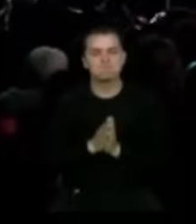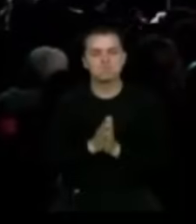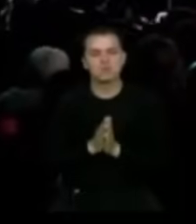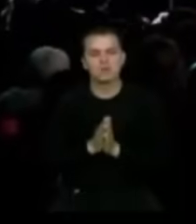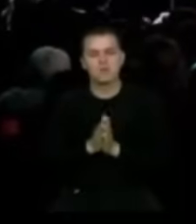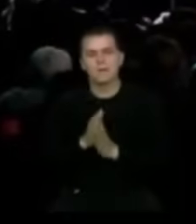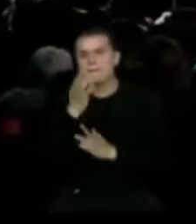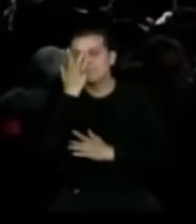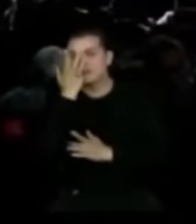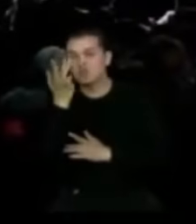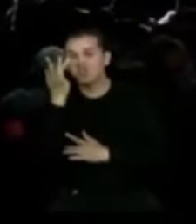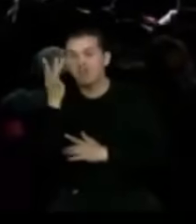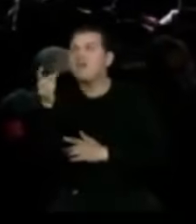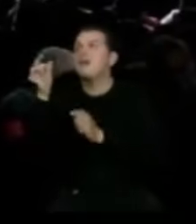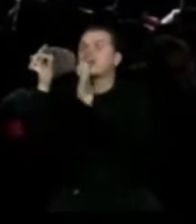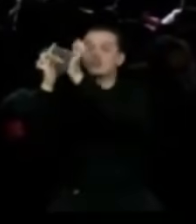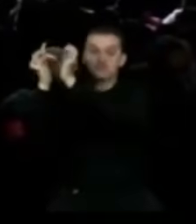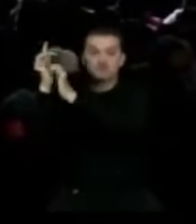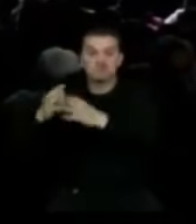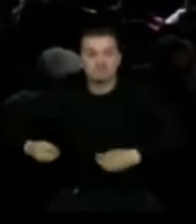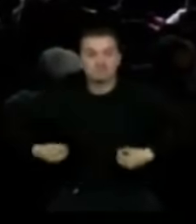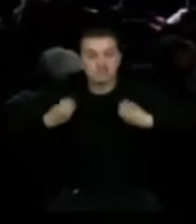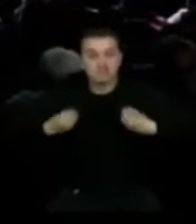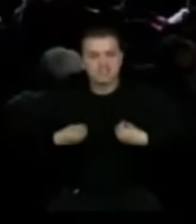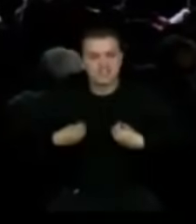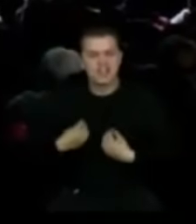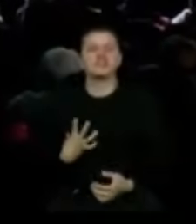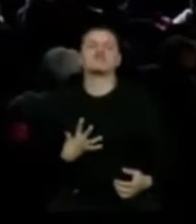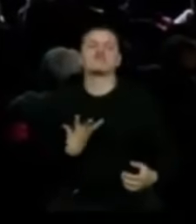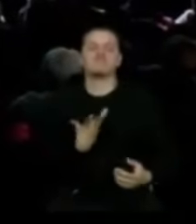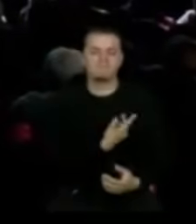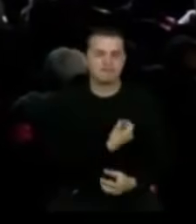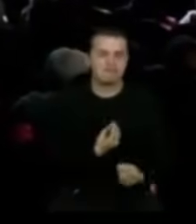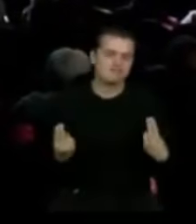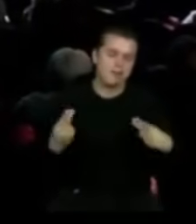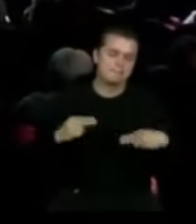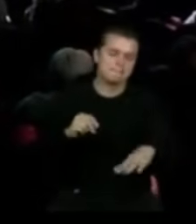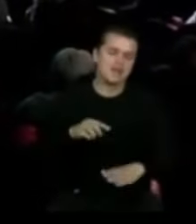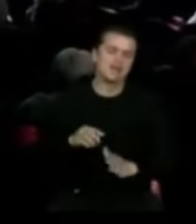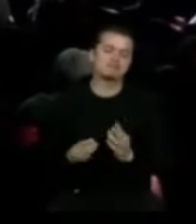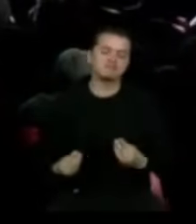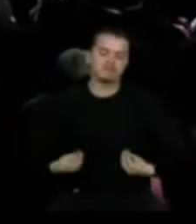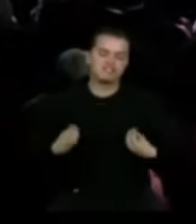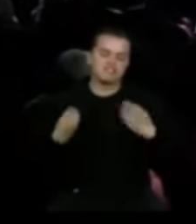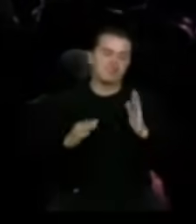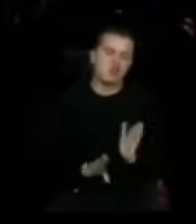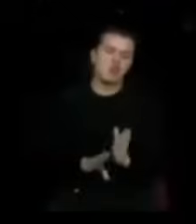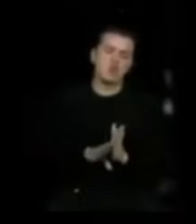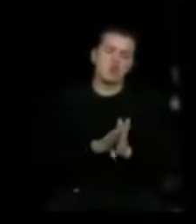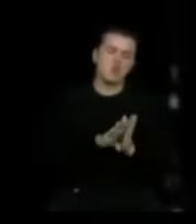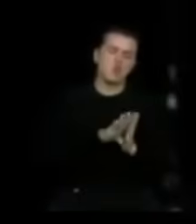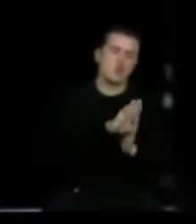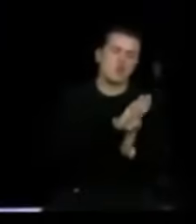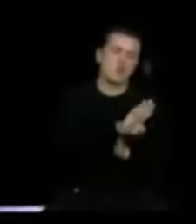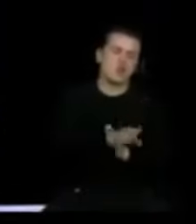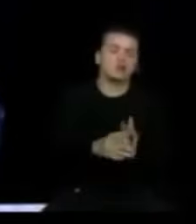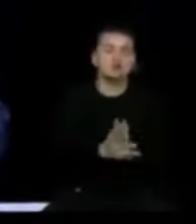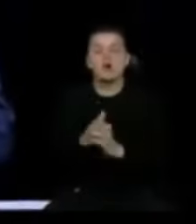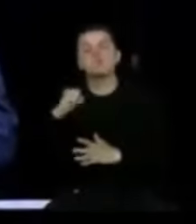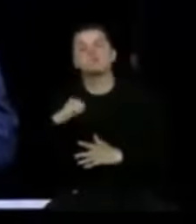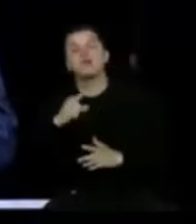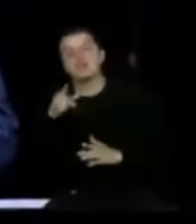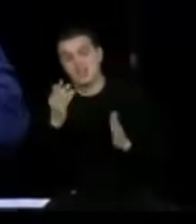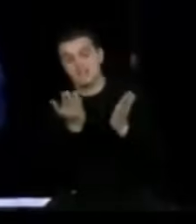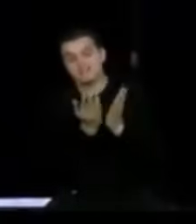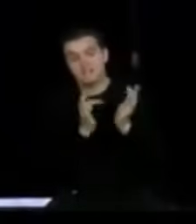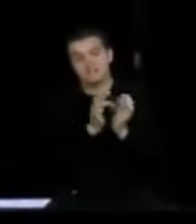Y porque Él vive, nosotros viviremos eternamente. Si tienes la Biblia,